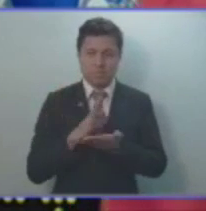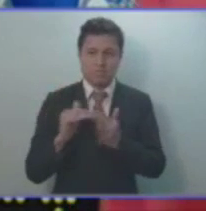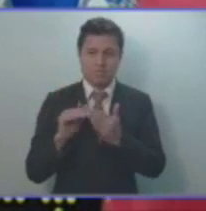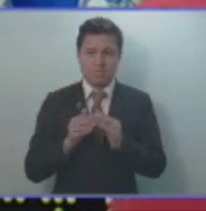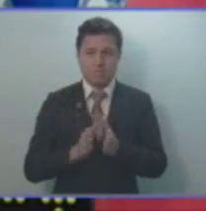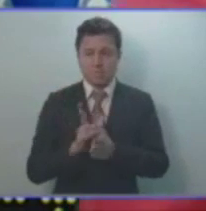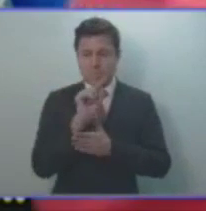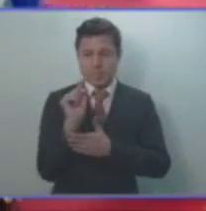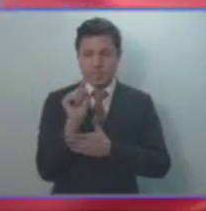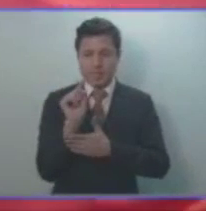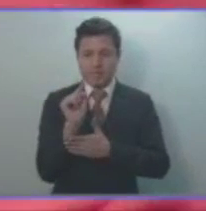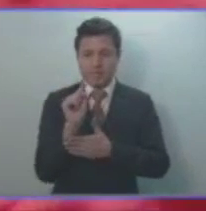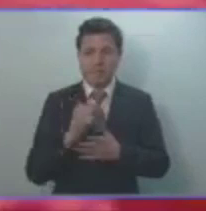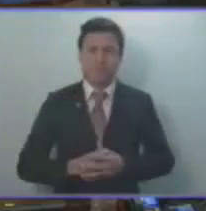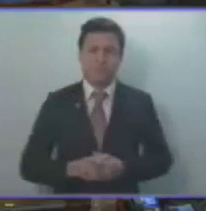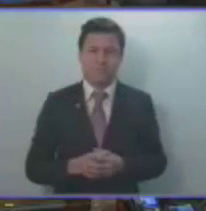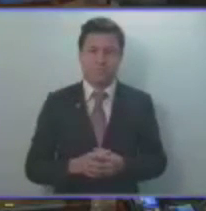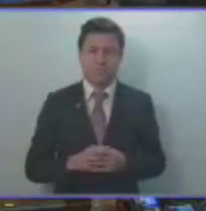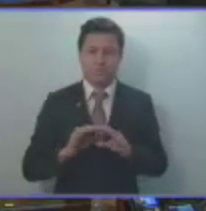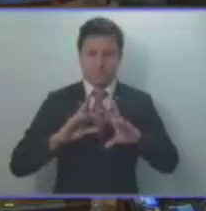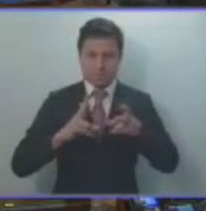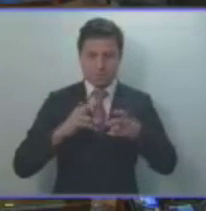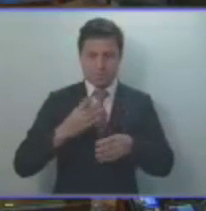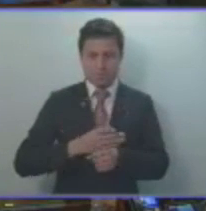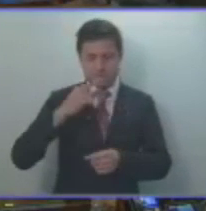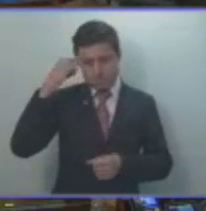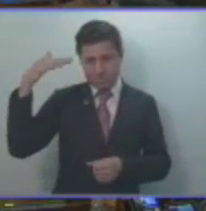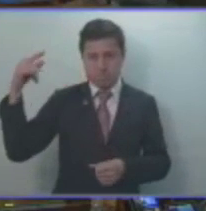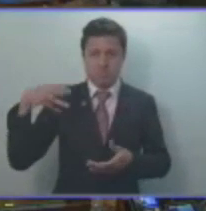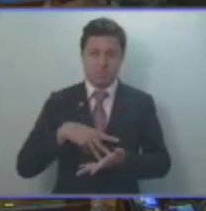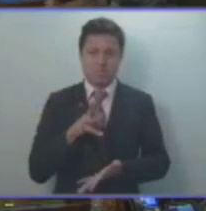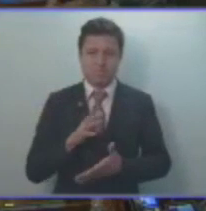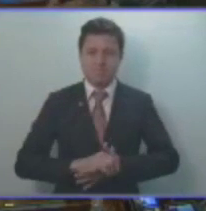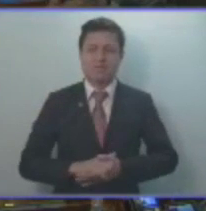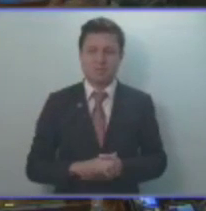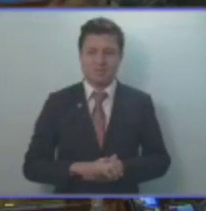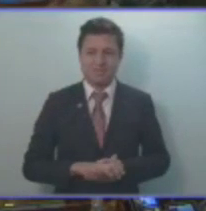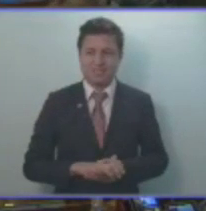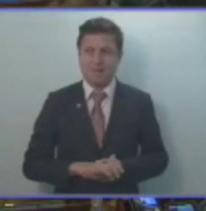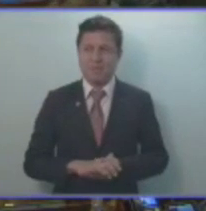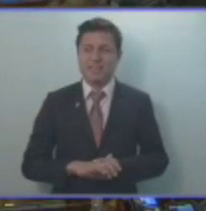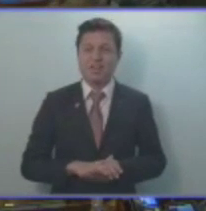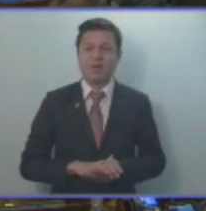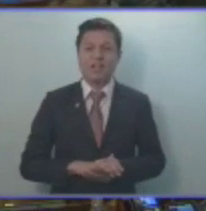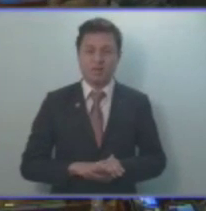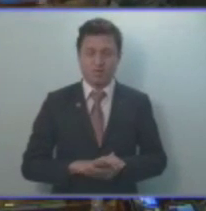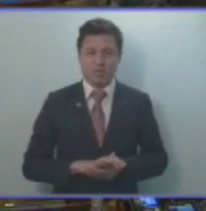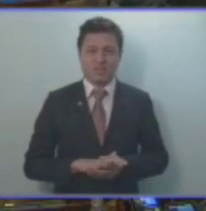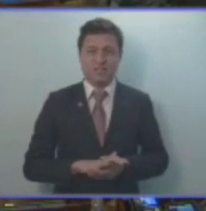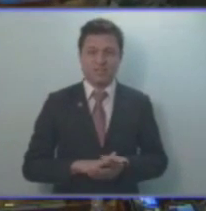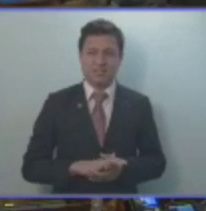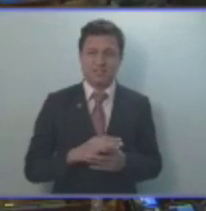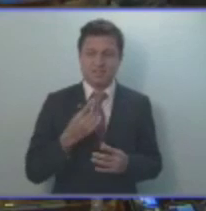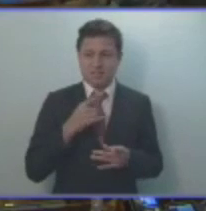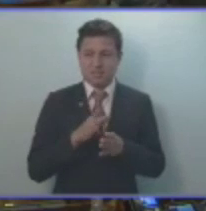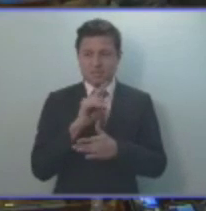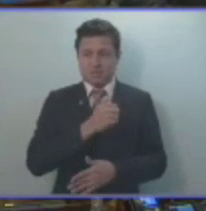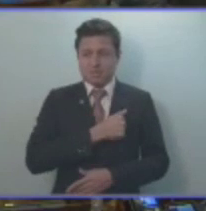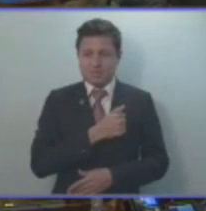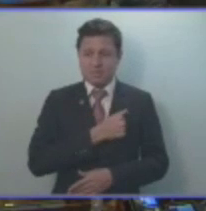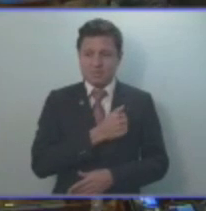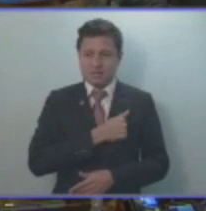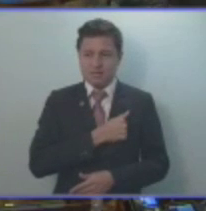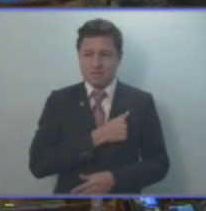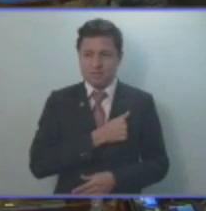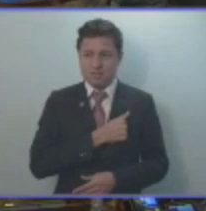que ejecutan las políticas públicas, con la rectoría de las instancias competentes y en coordinación